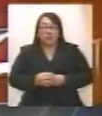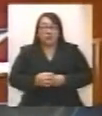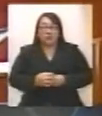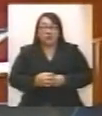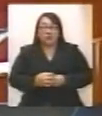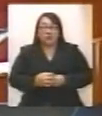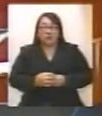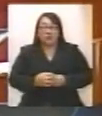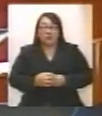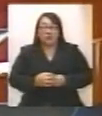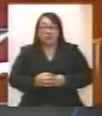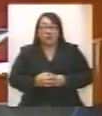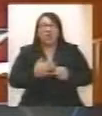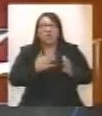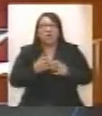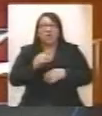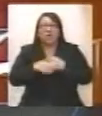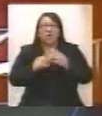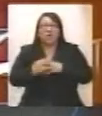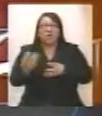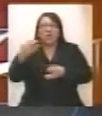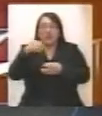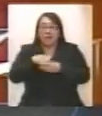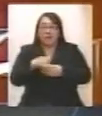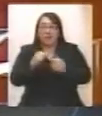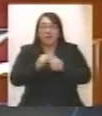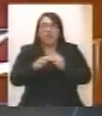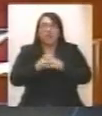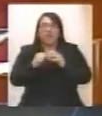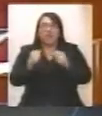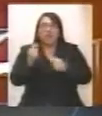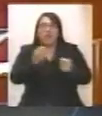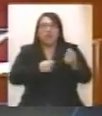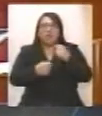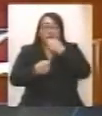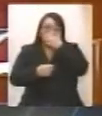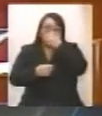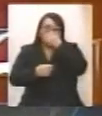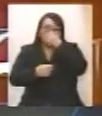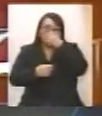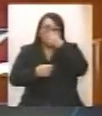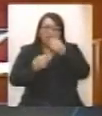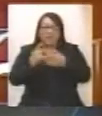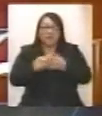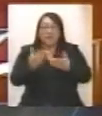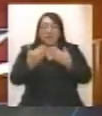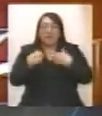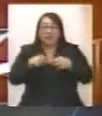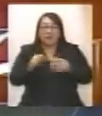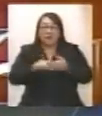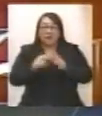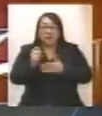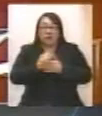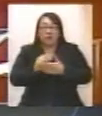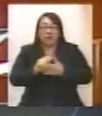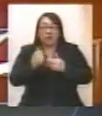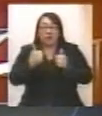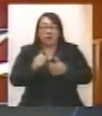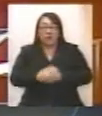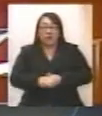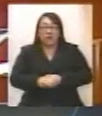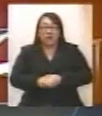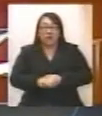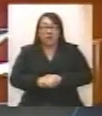flexibles, simplificados e integrados con los sistemas administrativos transversales que permiten contrataciones eficientes